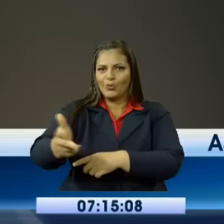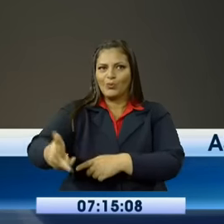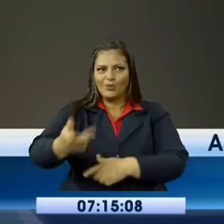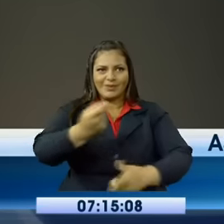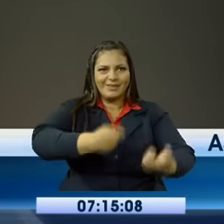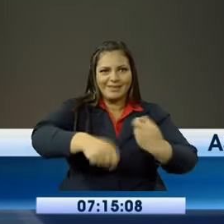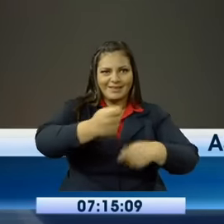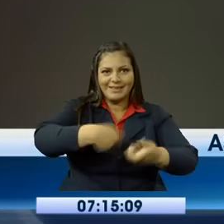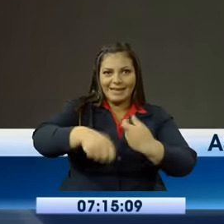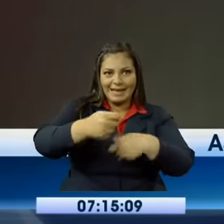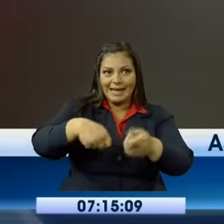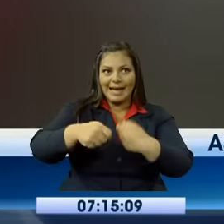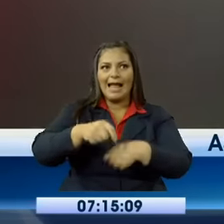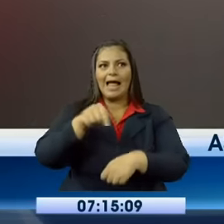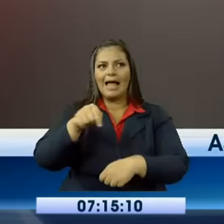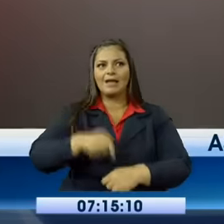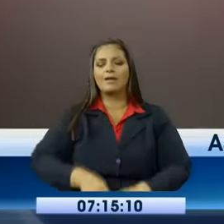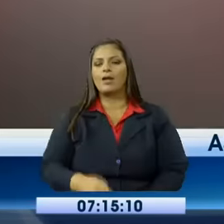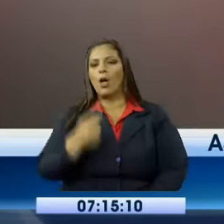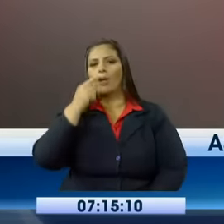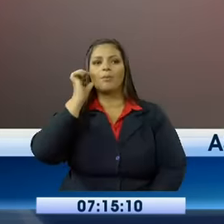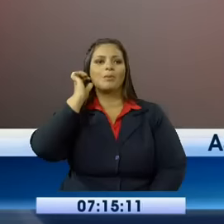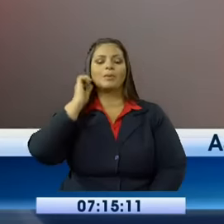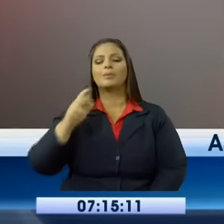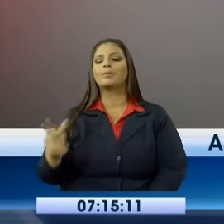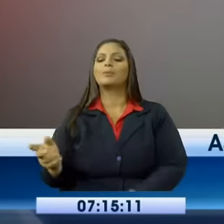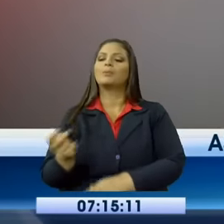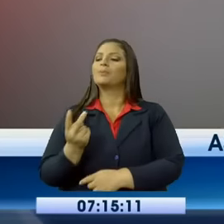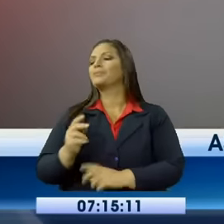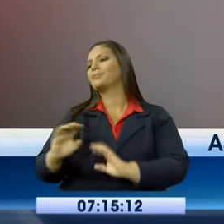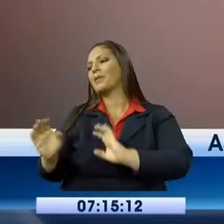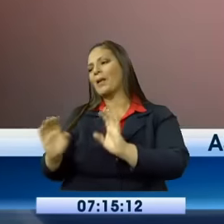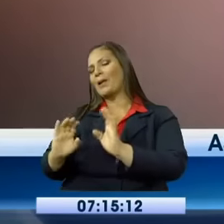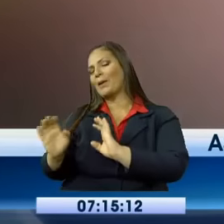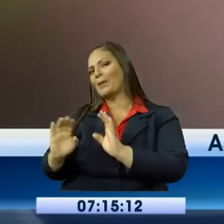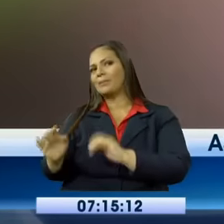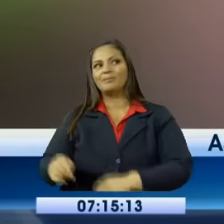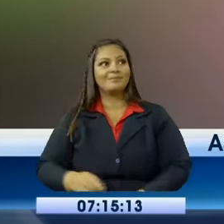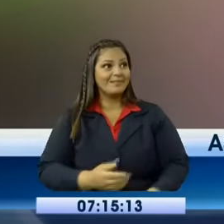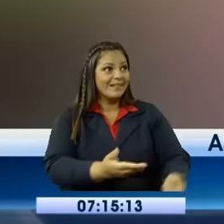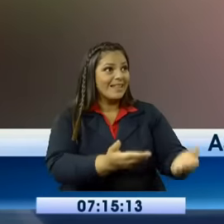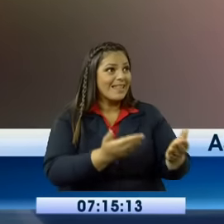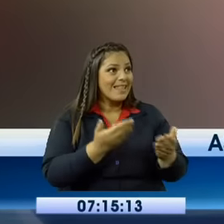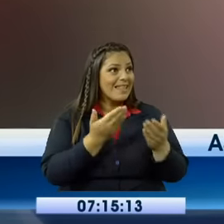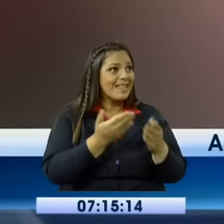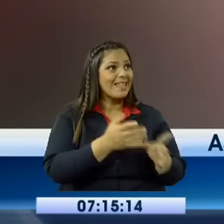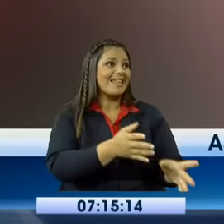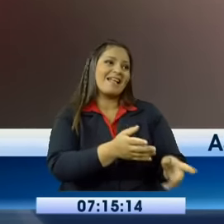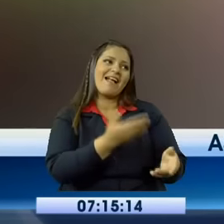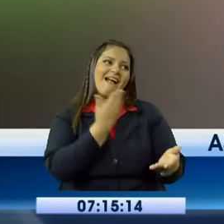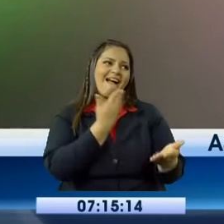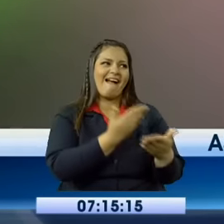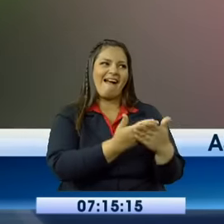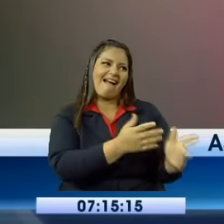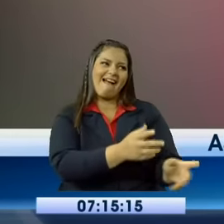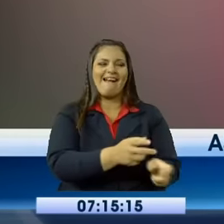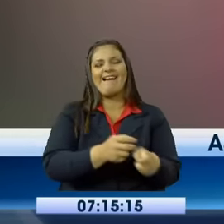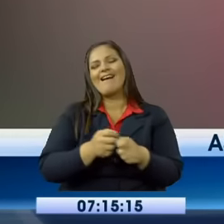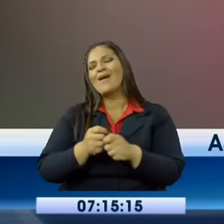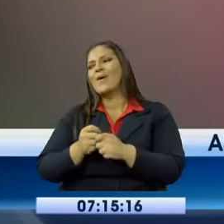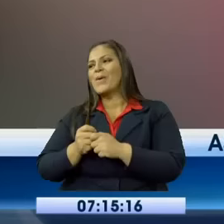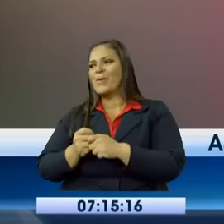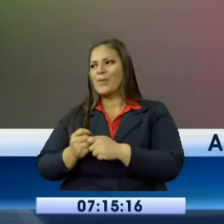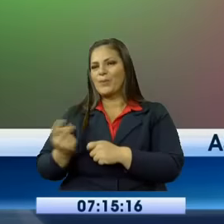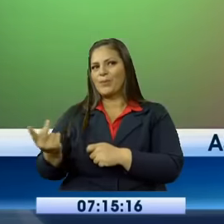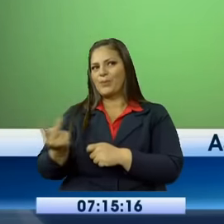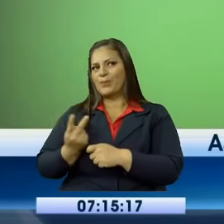campanearon el asunto. Mira, ahí conversan el dato, ya. Ella se hace cargo del globito. Claro. Ella se para a campanear. Ajá. Míralo cómo él ingresa.